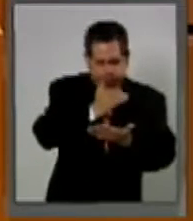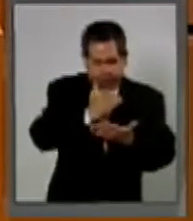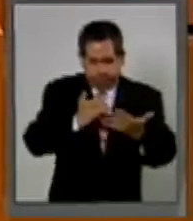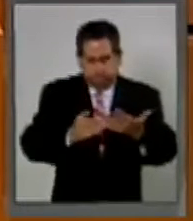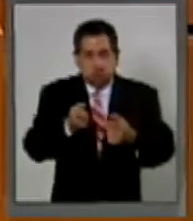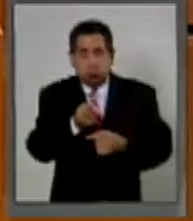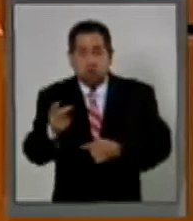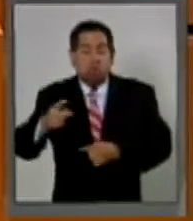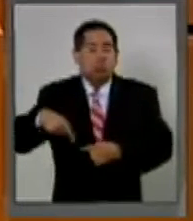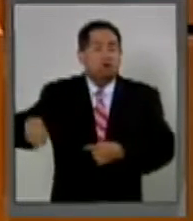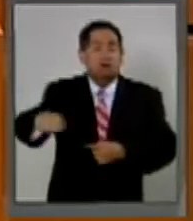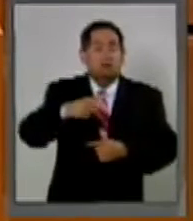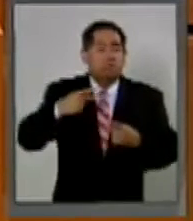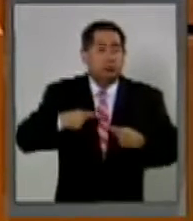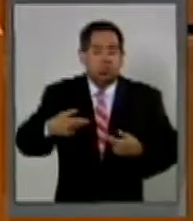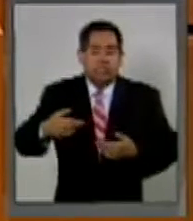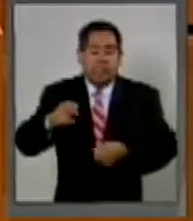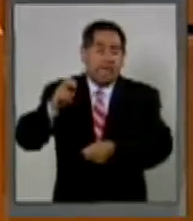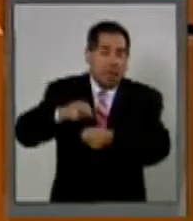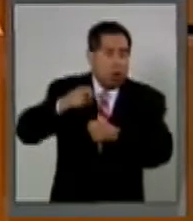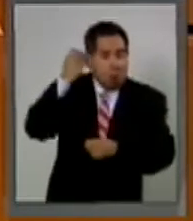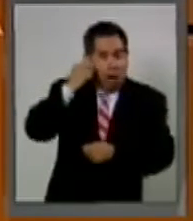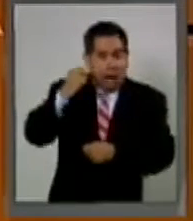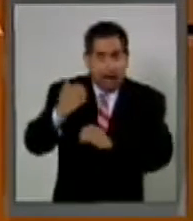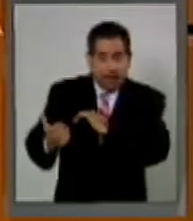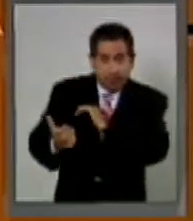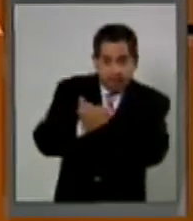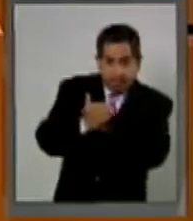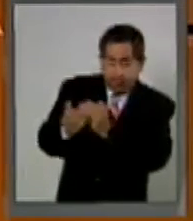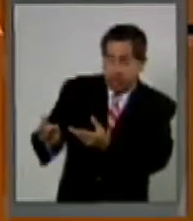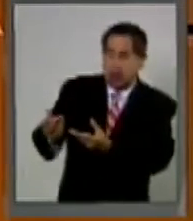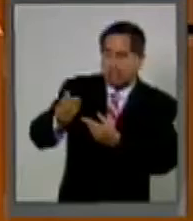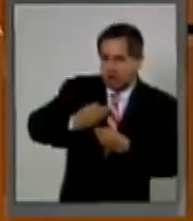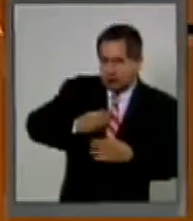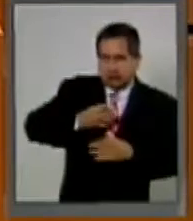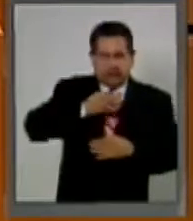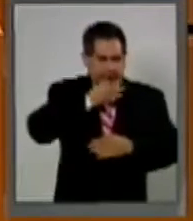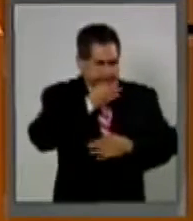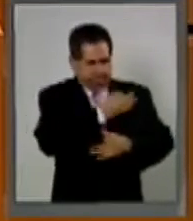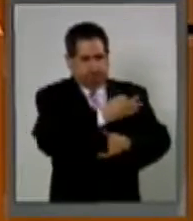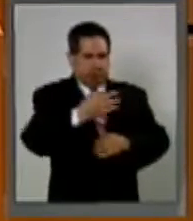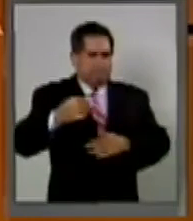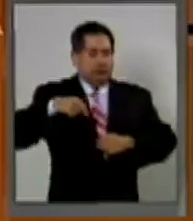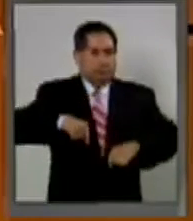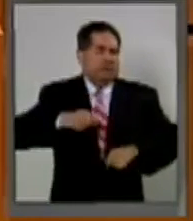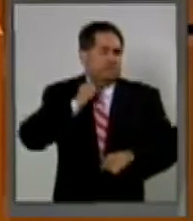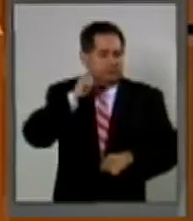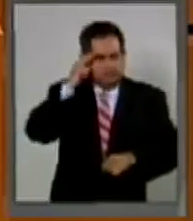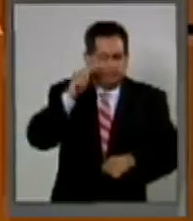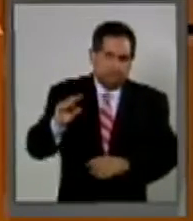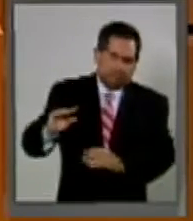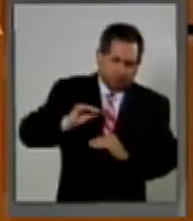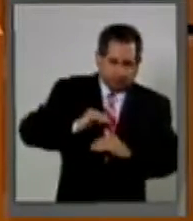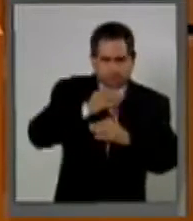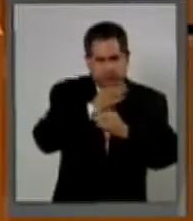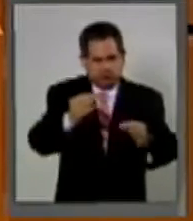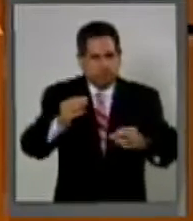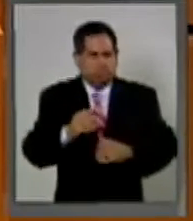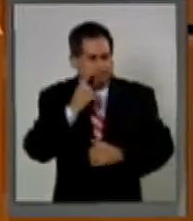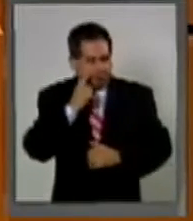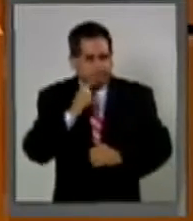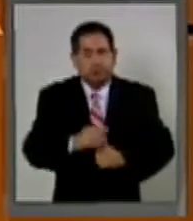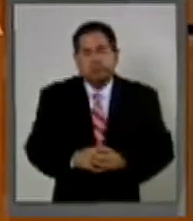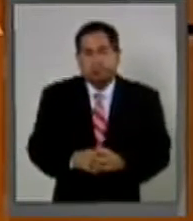pescadores oaxaqueños me han pedido que presente como su voz en este Senado de la República. Miren ustedes,